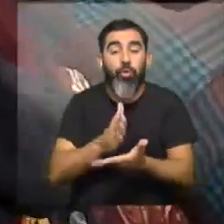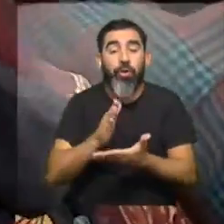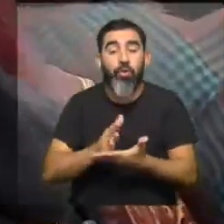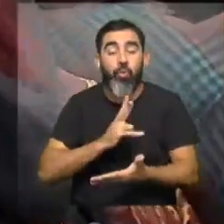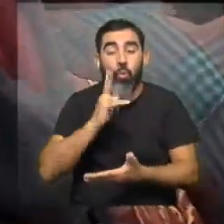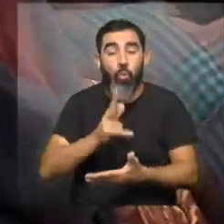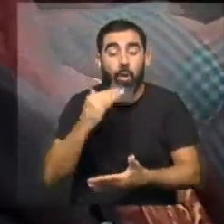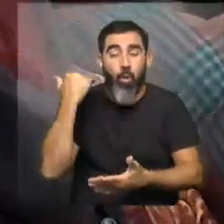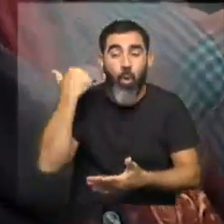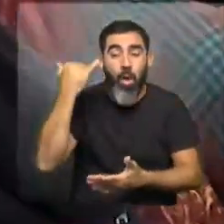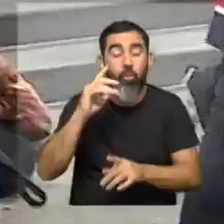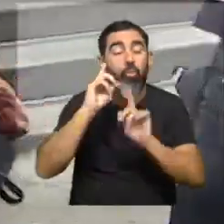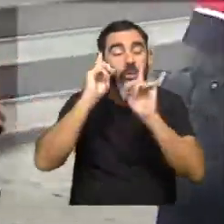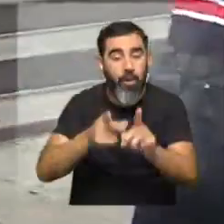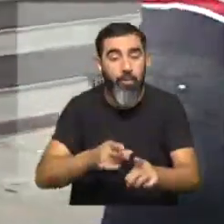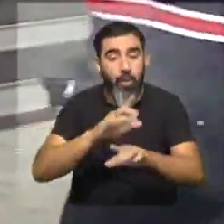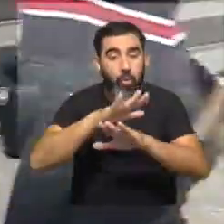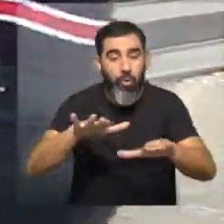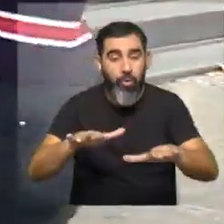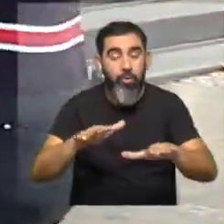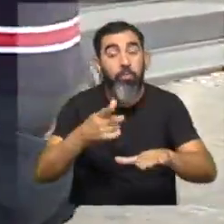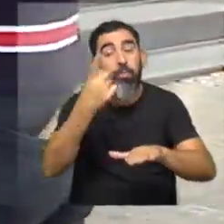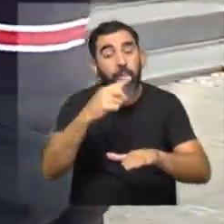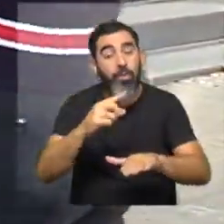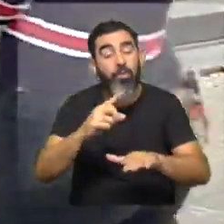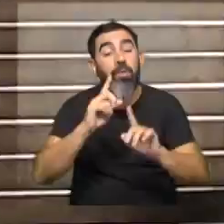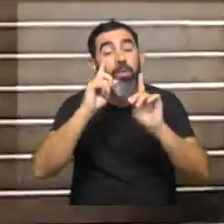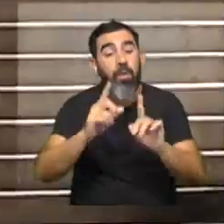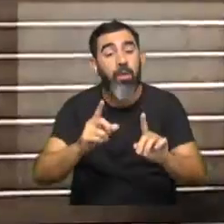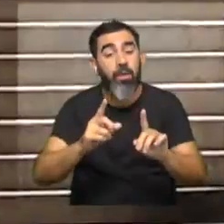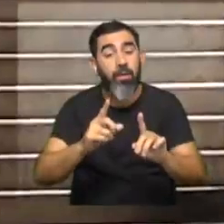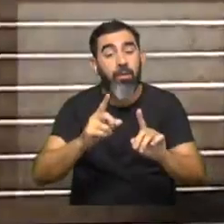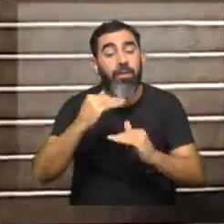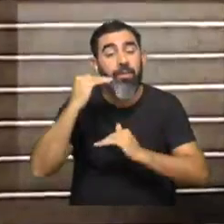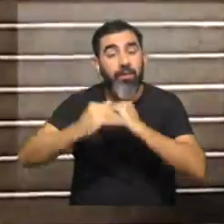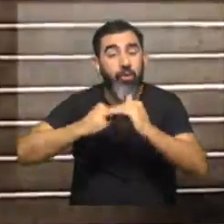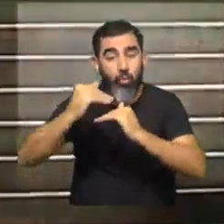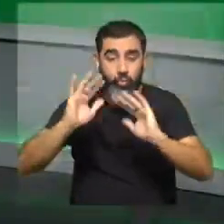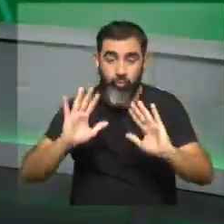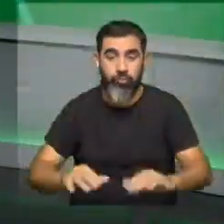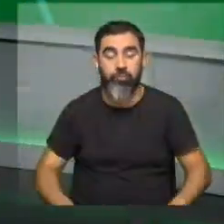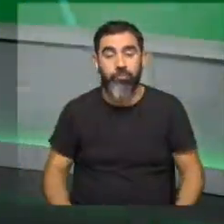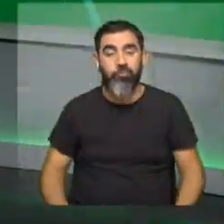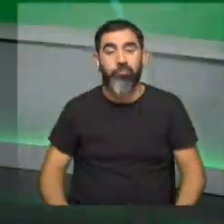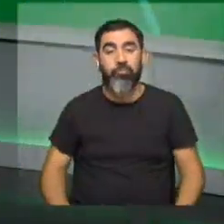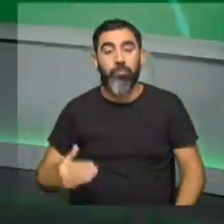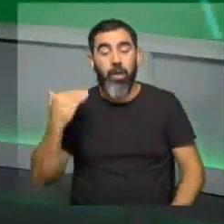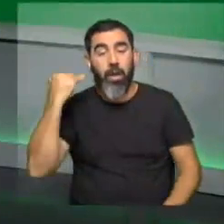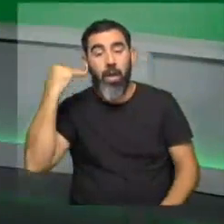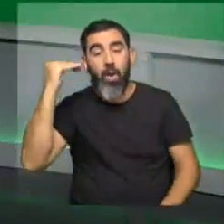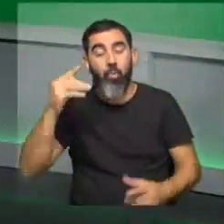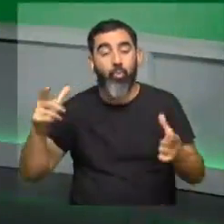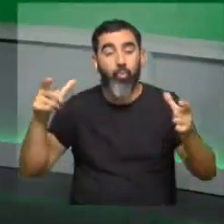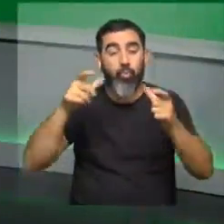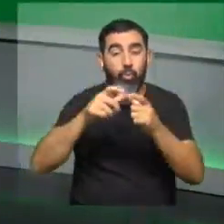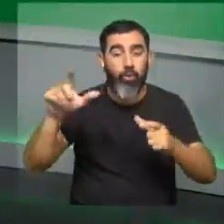que tienen las personas adultas, con una condición, y es que se encuentran en desarrollo. Las autoridades del CODICEN